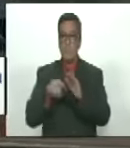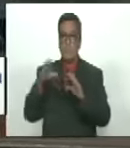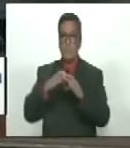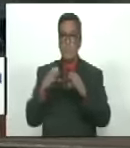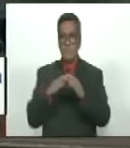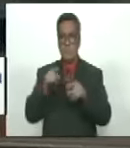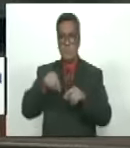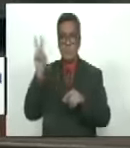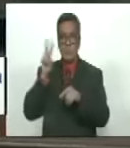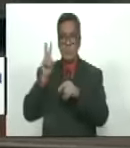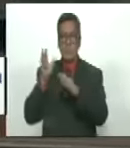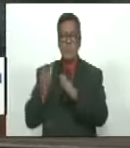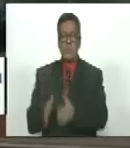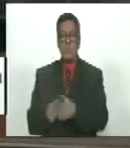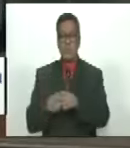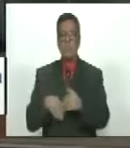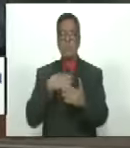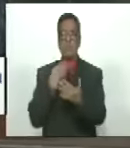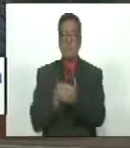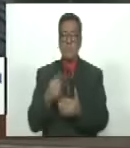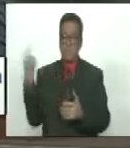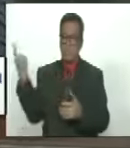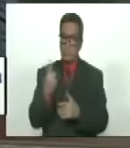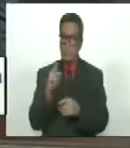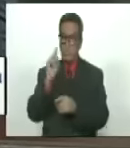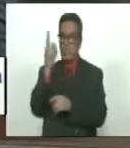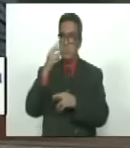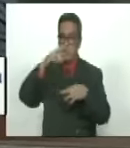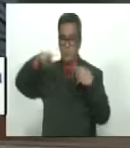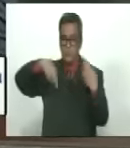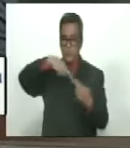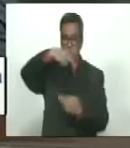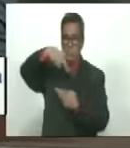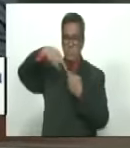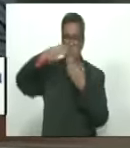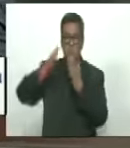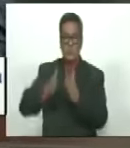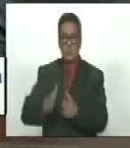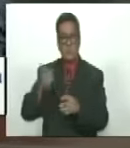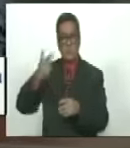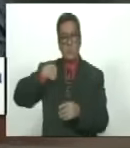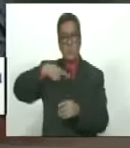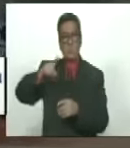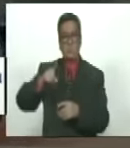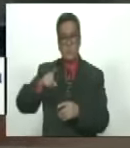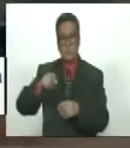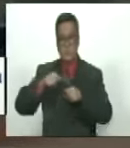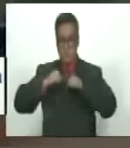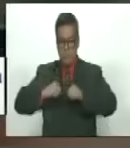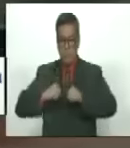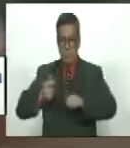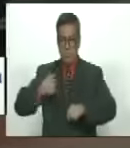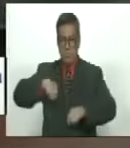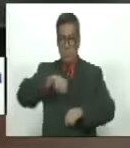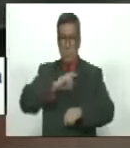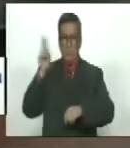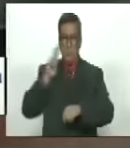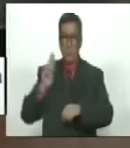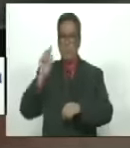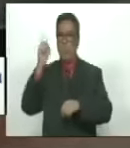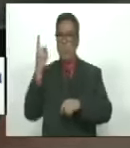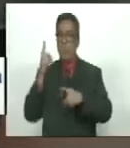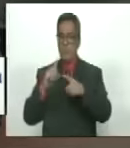Capitanía General de Venezuela hasta la llegada de la primera revolución para tener la consolidación de nuestra república, la